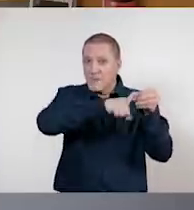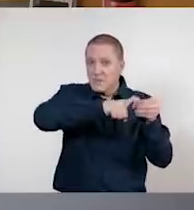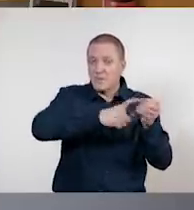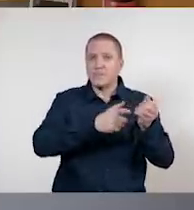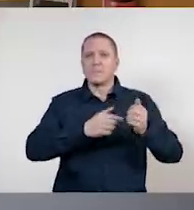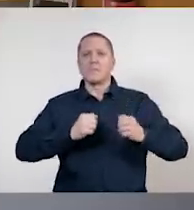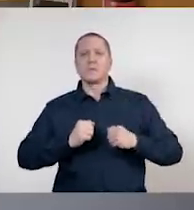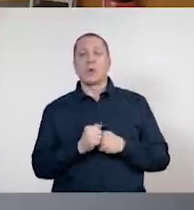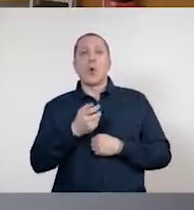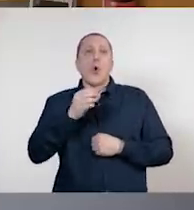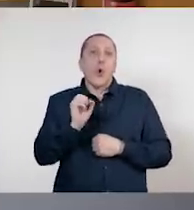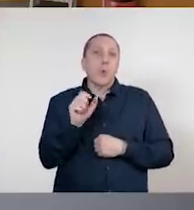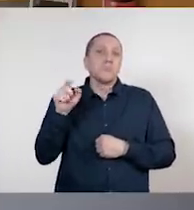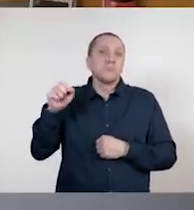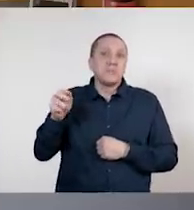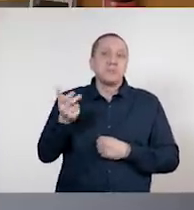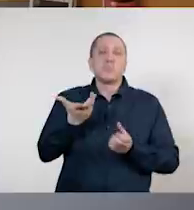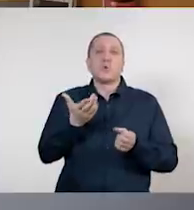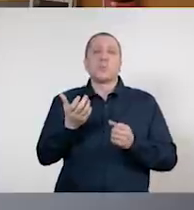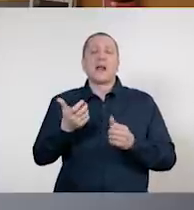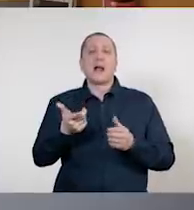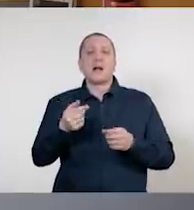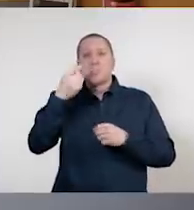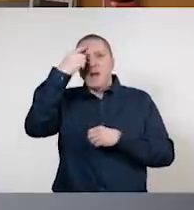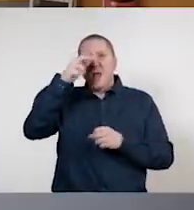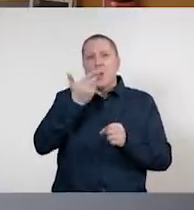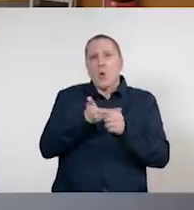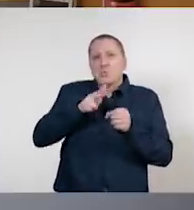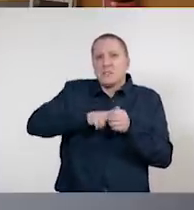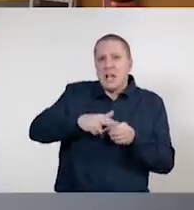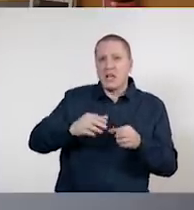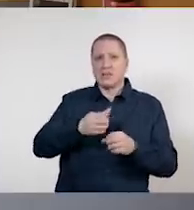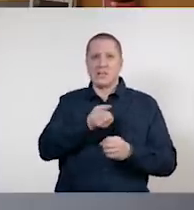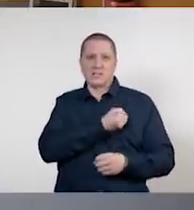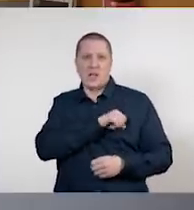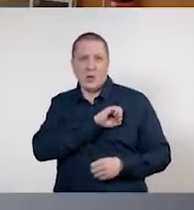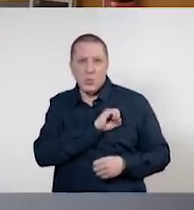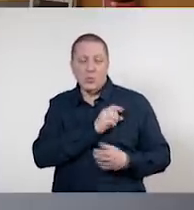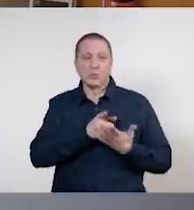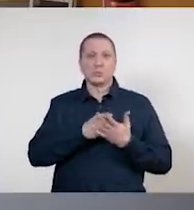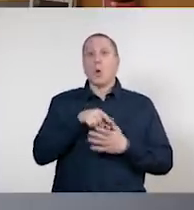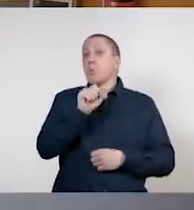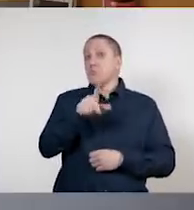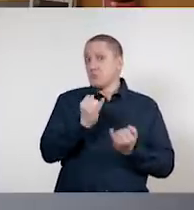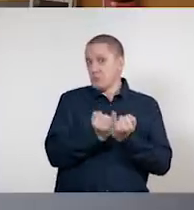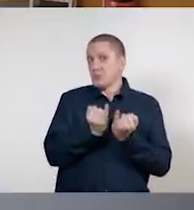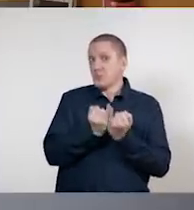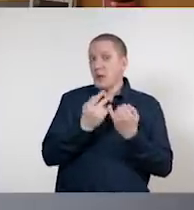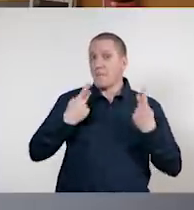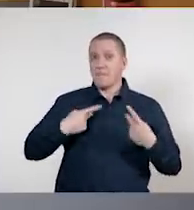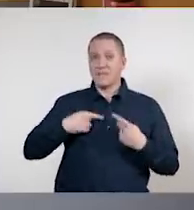ya, o que nos registren en el centro de salud, ¿verdad? También, por ejemplo, las personas que ya son mayores de edad, pues